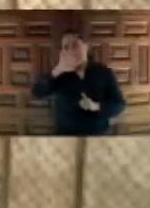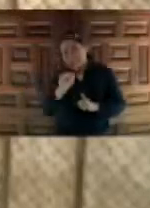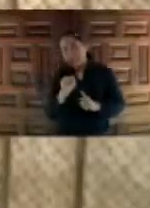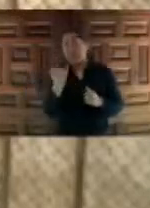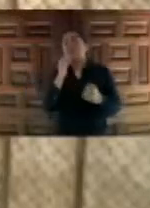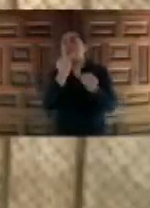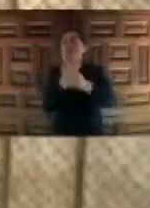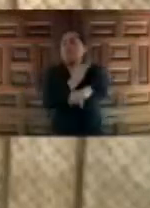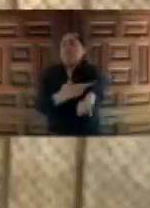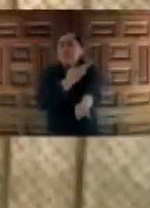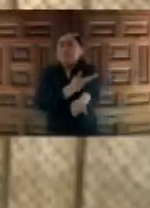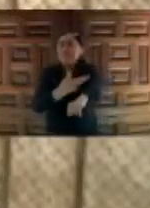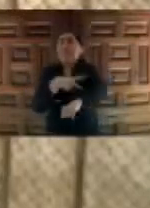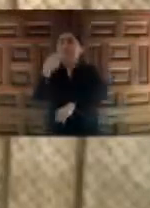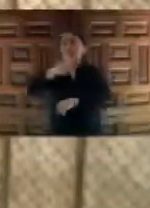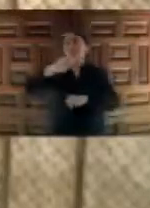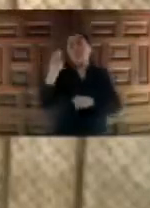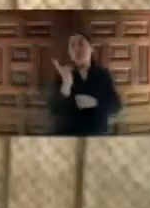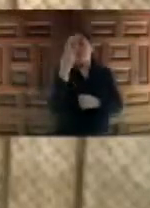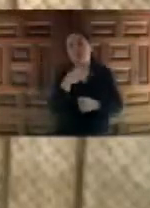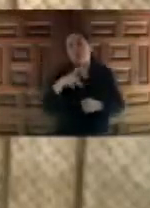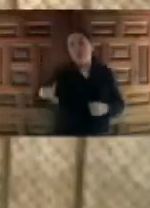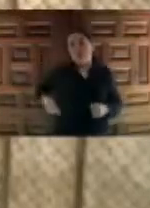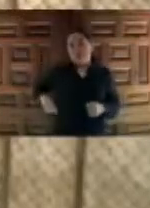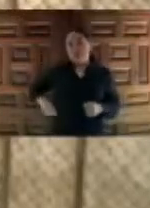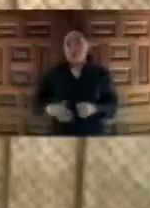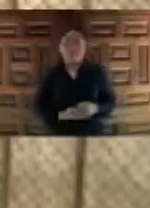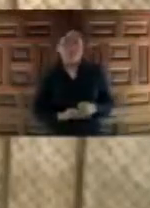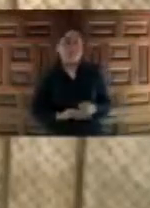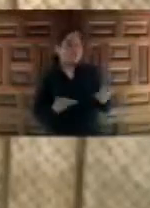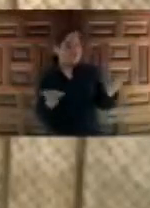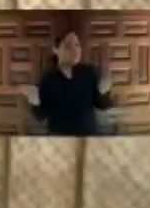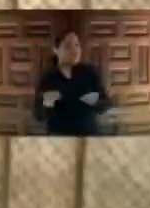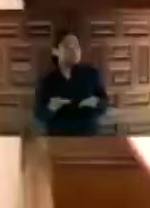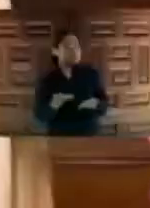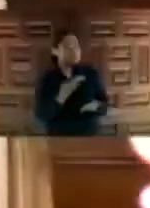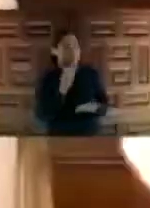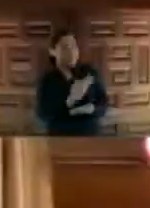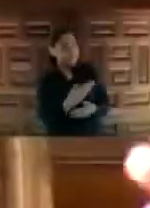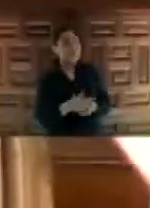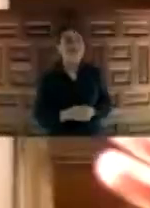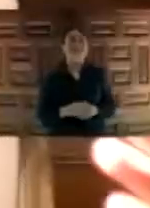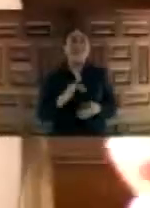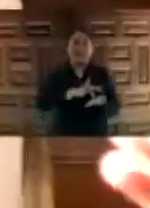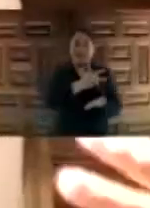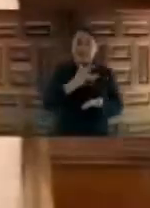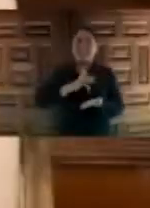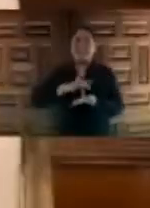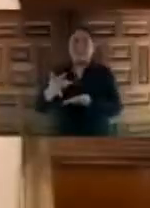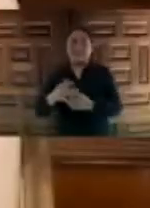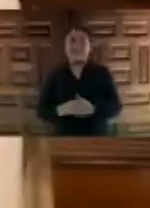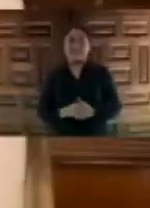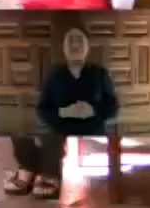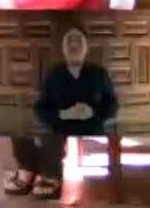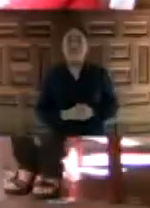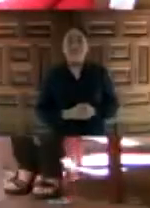procesos de planeación y gestión en universidades públicas. Bienvenida, doctora. Gracias. Buenas tardes. Muchas gracias.